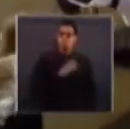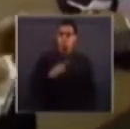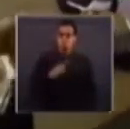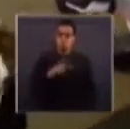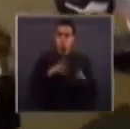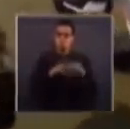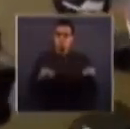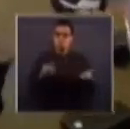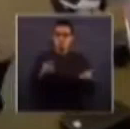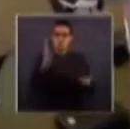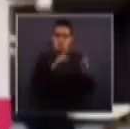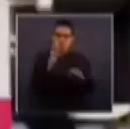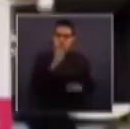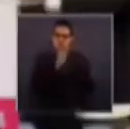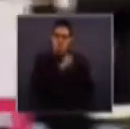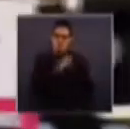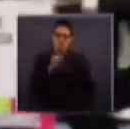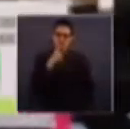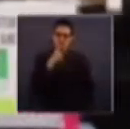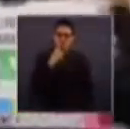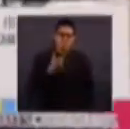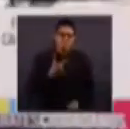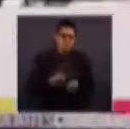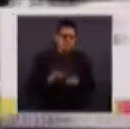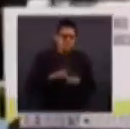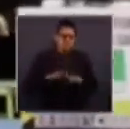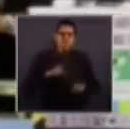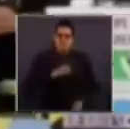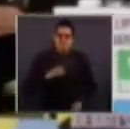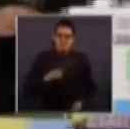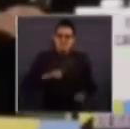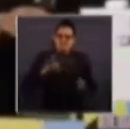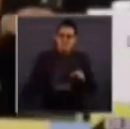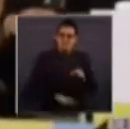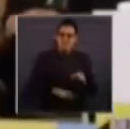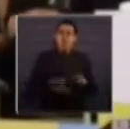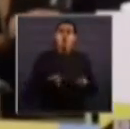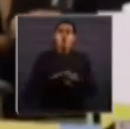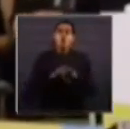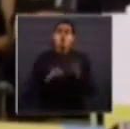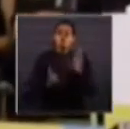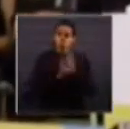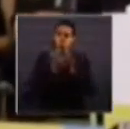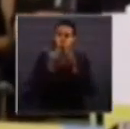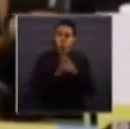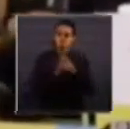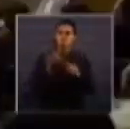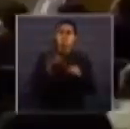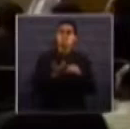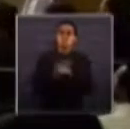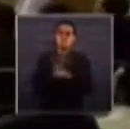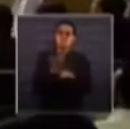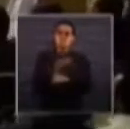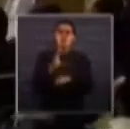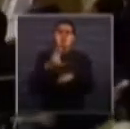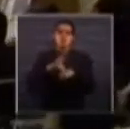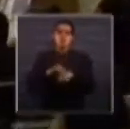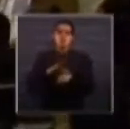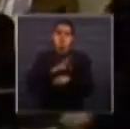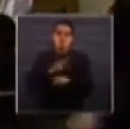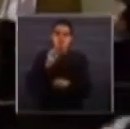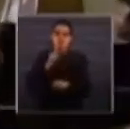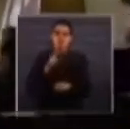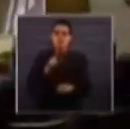tomar decisiones inmediatas que nos permitan justamente construir un estado ideal y que nos permitan tener también un